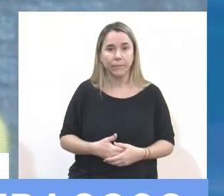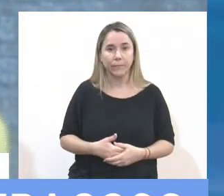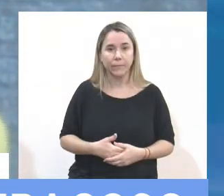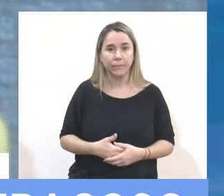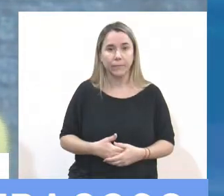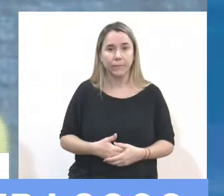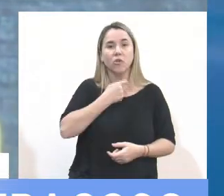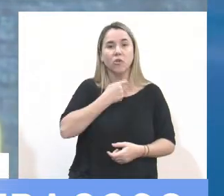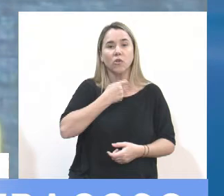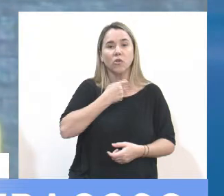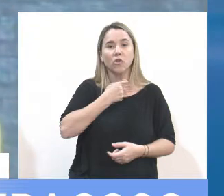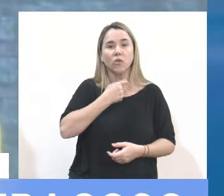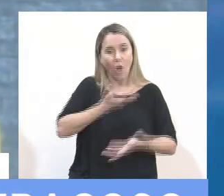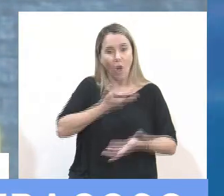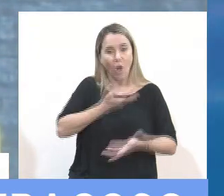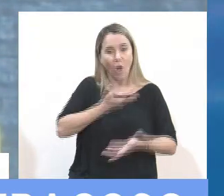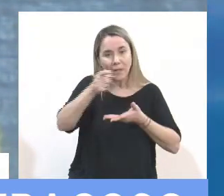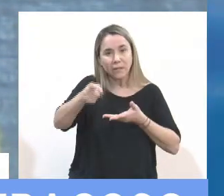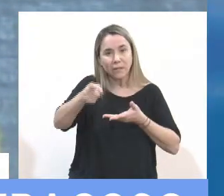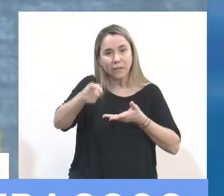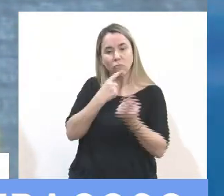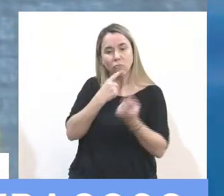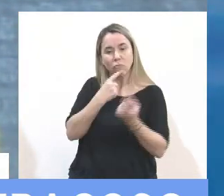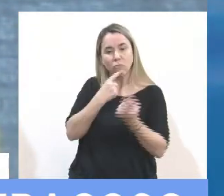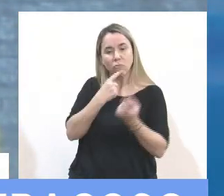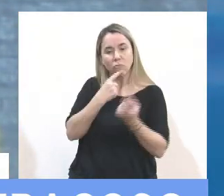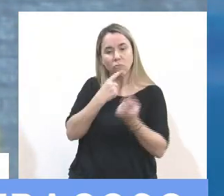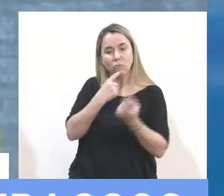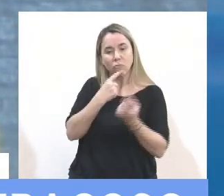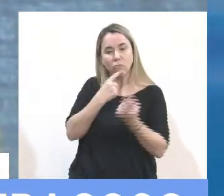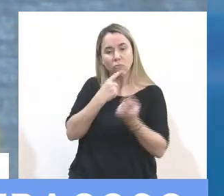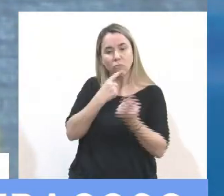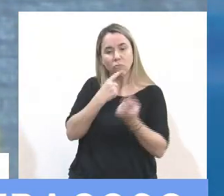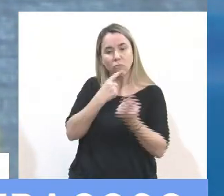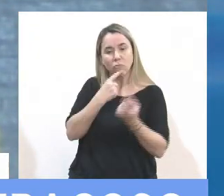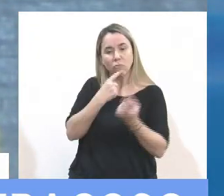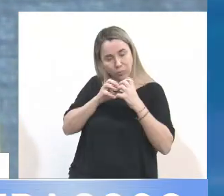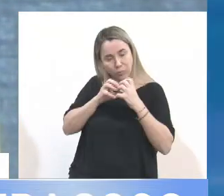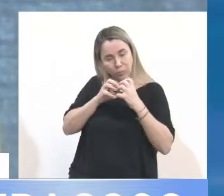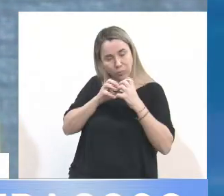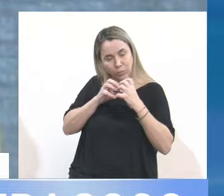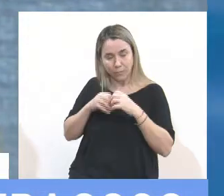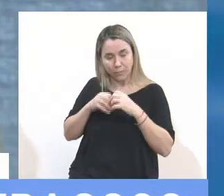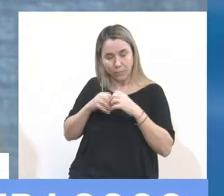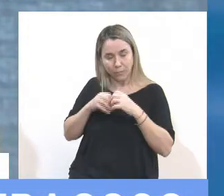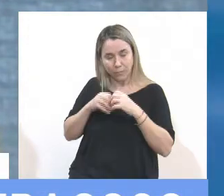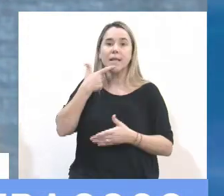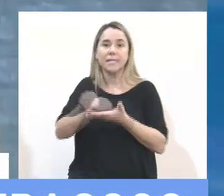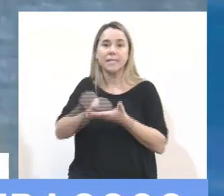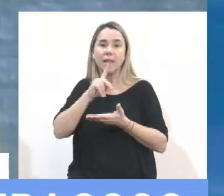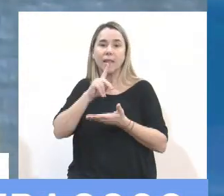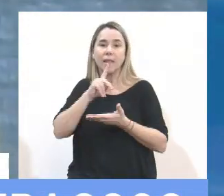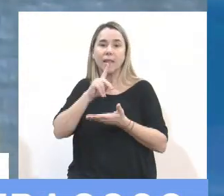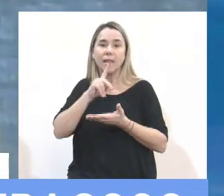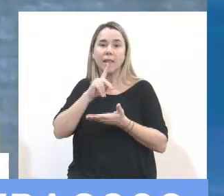compartir un diálogo que se sucedió en el día que estábamos dictaminando, en donde la senadora